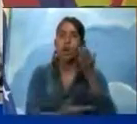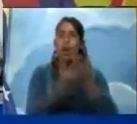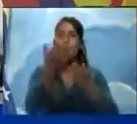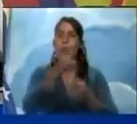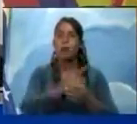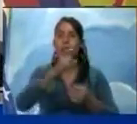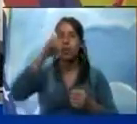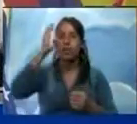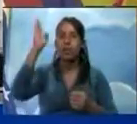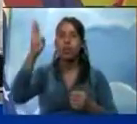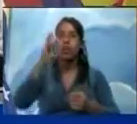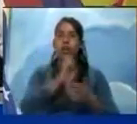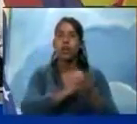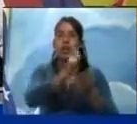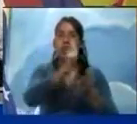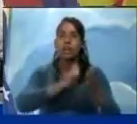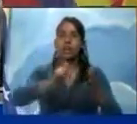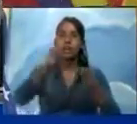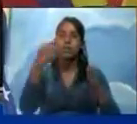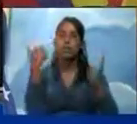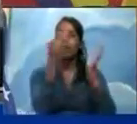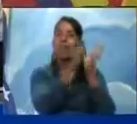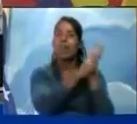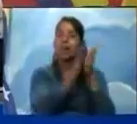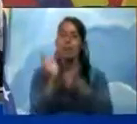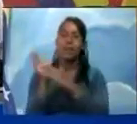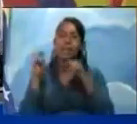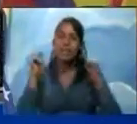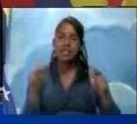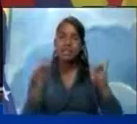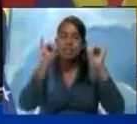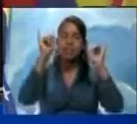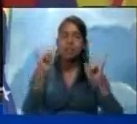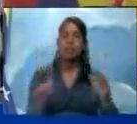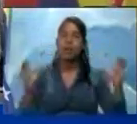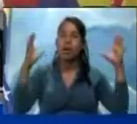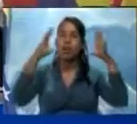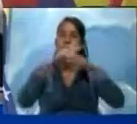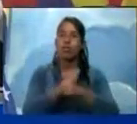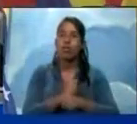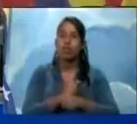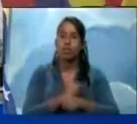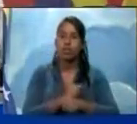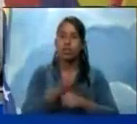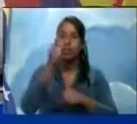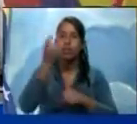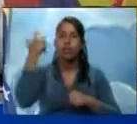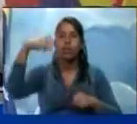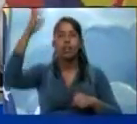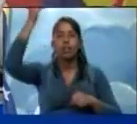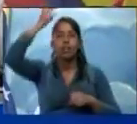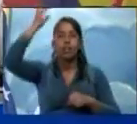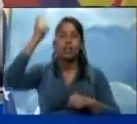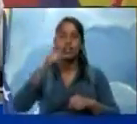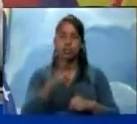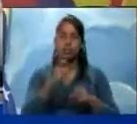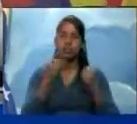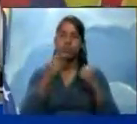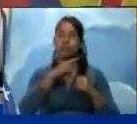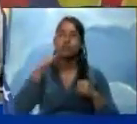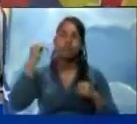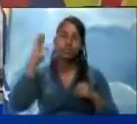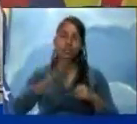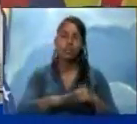de Dios escribiendo en la pared. Y esa misma noche el rey Belsasar